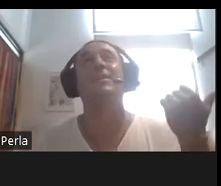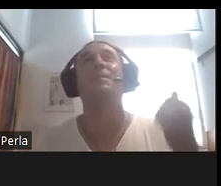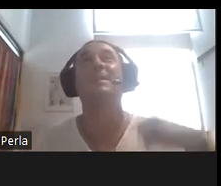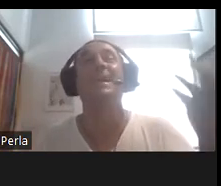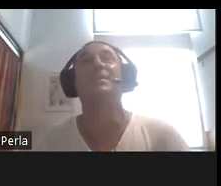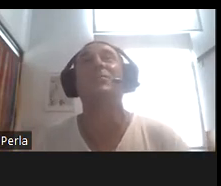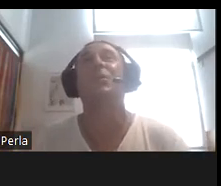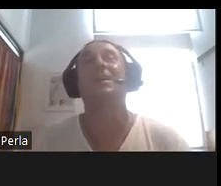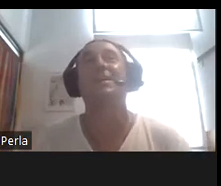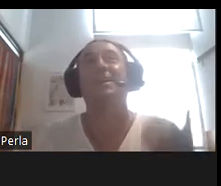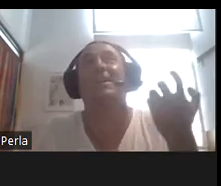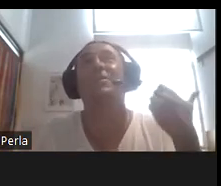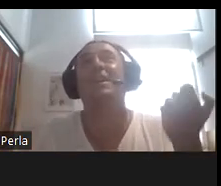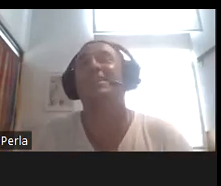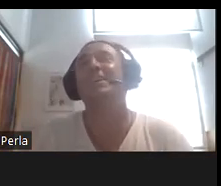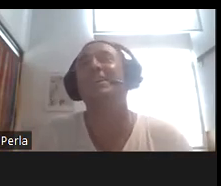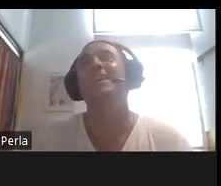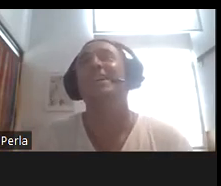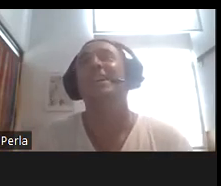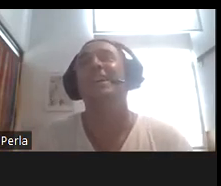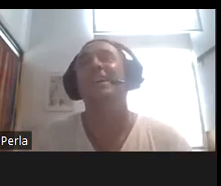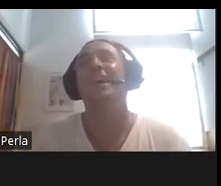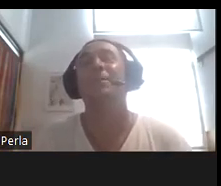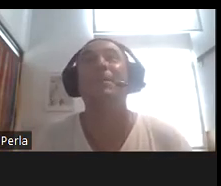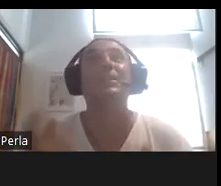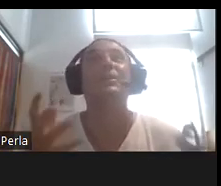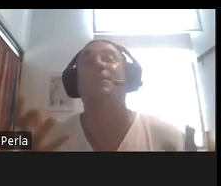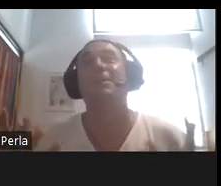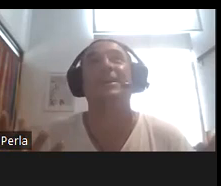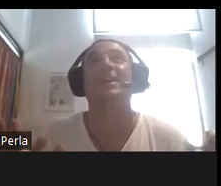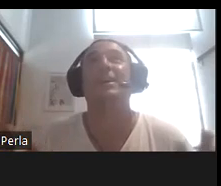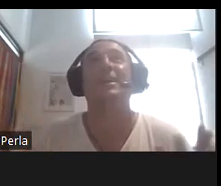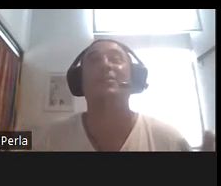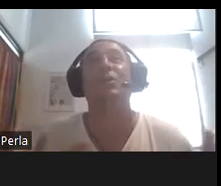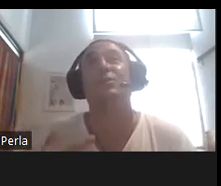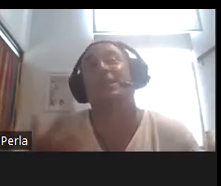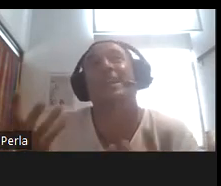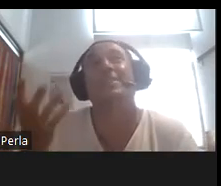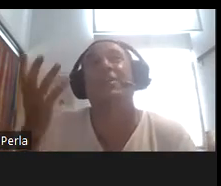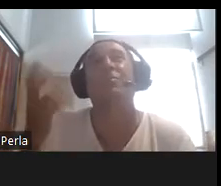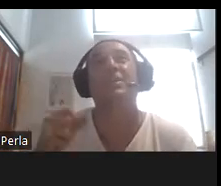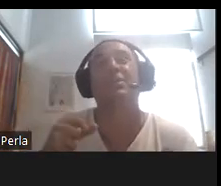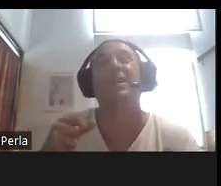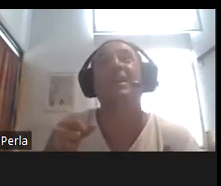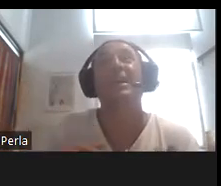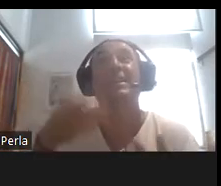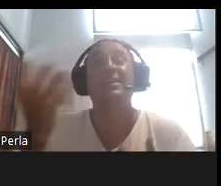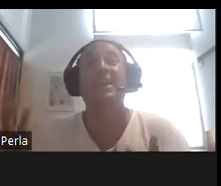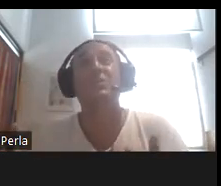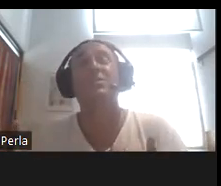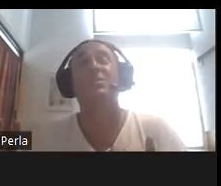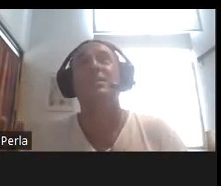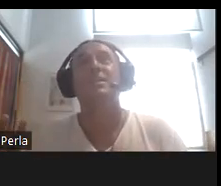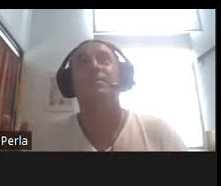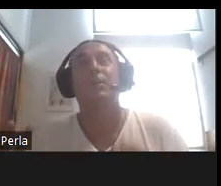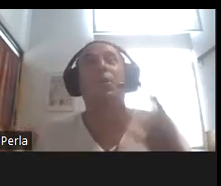Y hace 2 meses la llevé a un lugar a hacerle un arete. Y en el momento, pues, era doloroso. Tenía esta combinación de